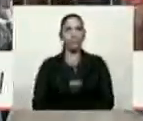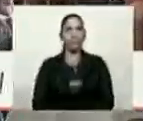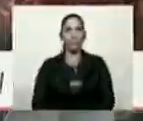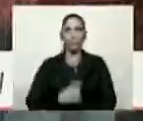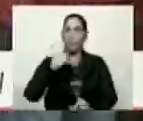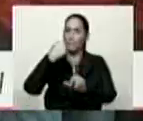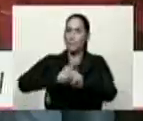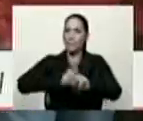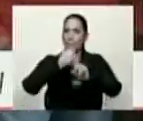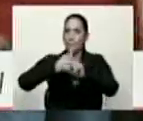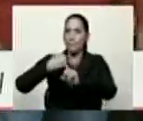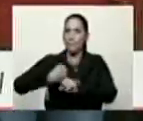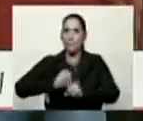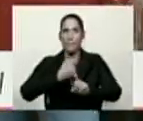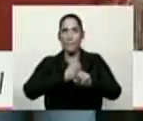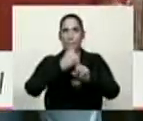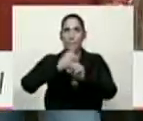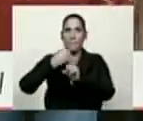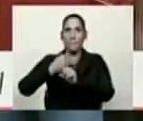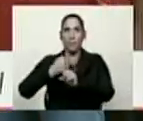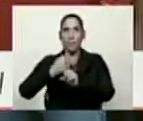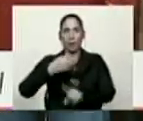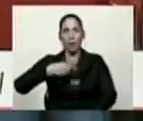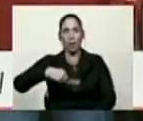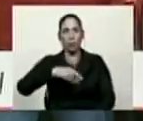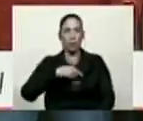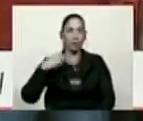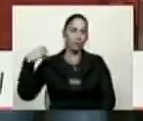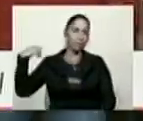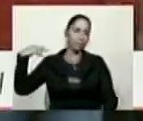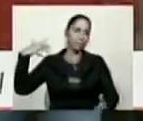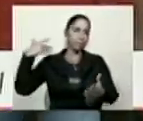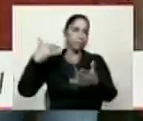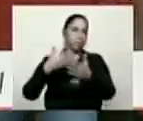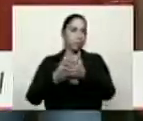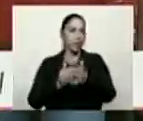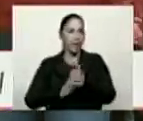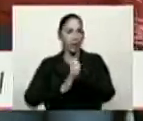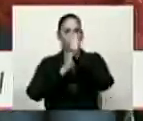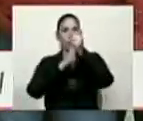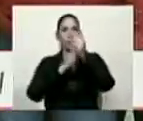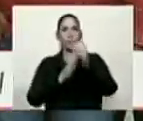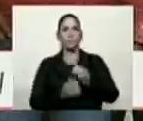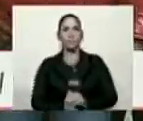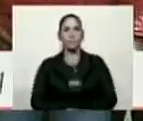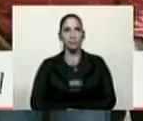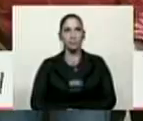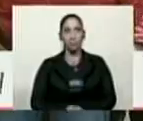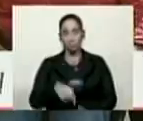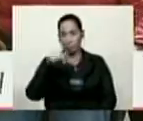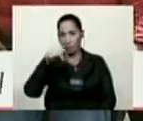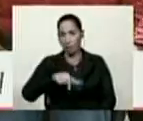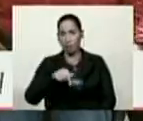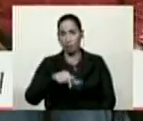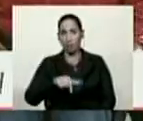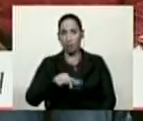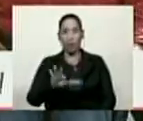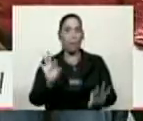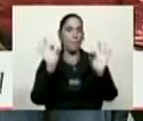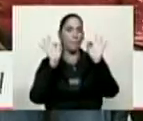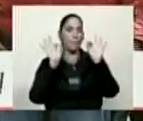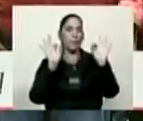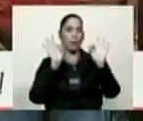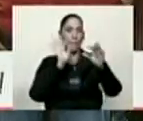luchas de nuestros antepasados, nuestros héroes. Tuvo aquí en Oriente y especialmente en